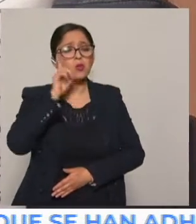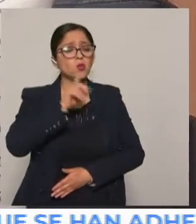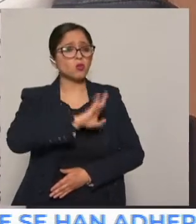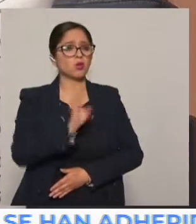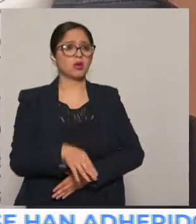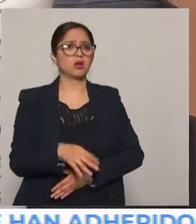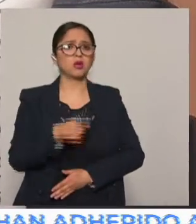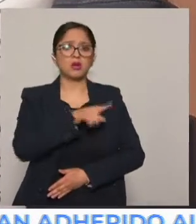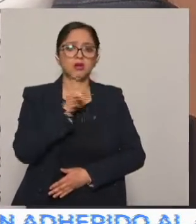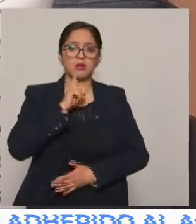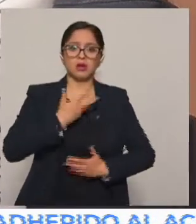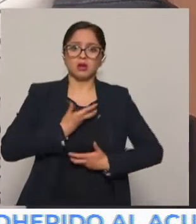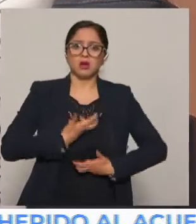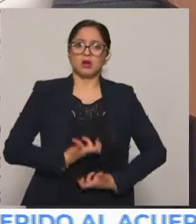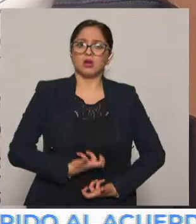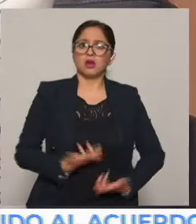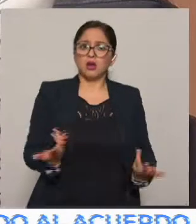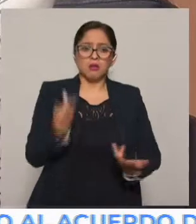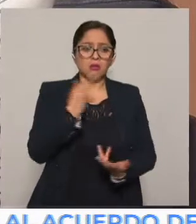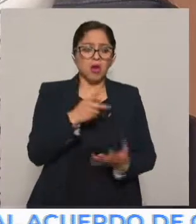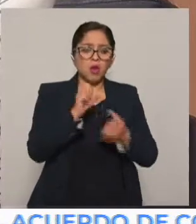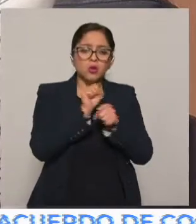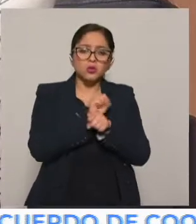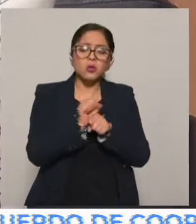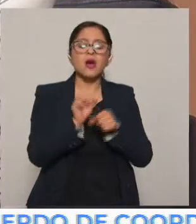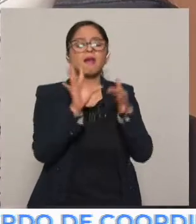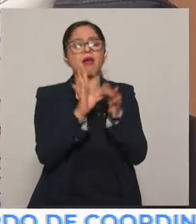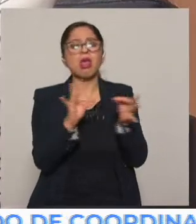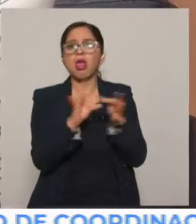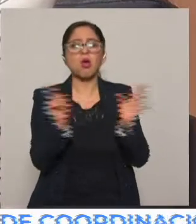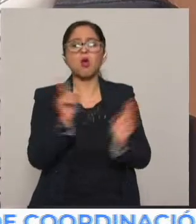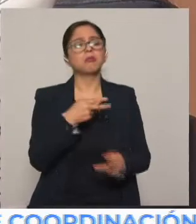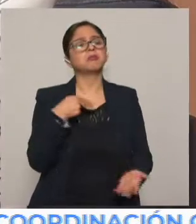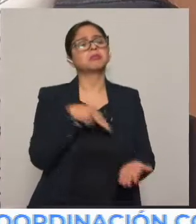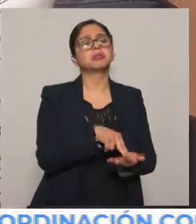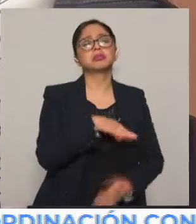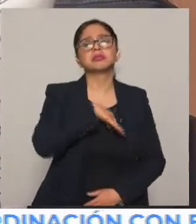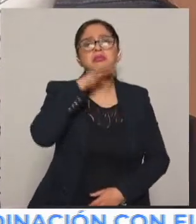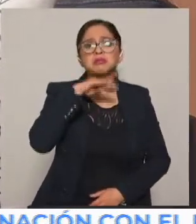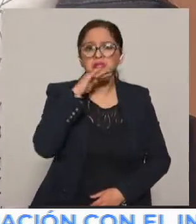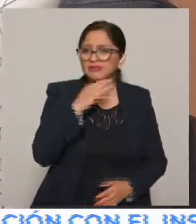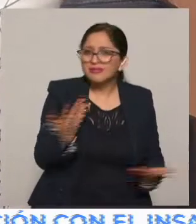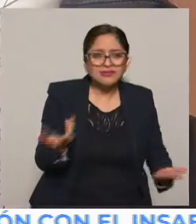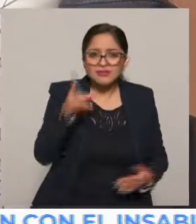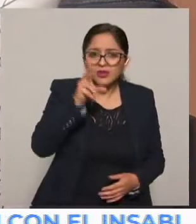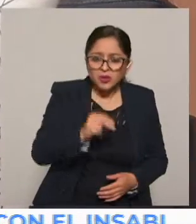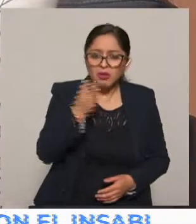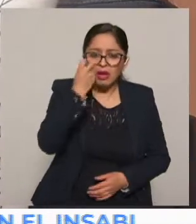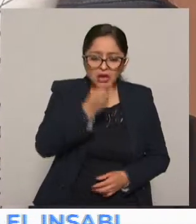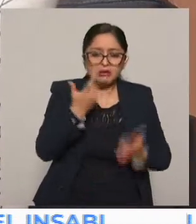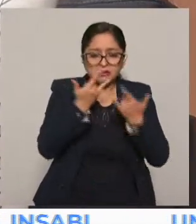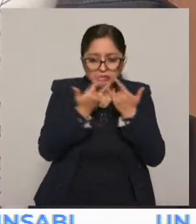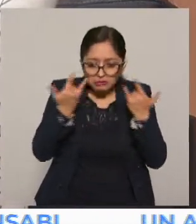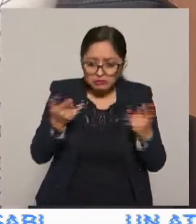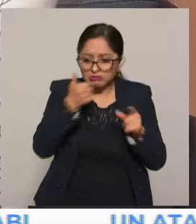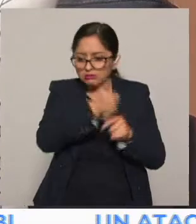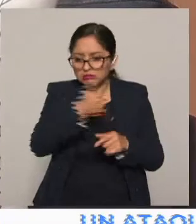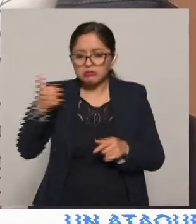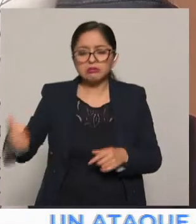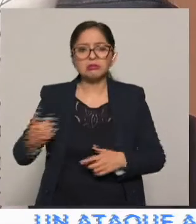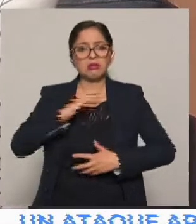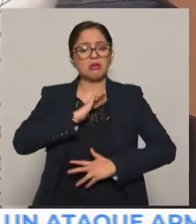las instituciones, la sensibilidad ante estas tragedias, porque son tragedias, y que luego se vuelve toda